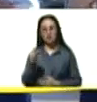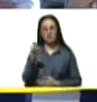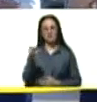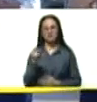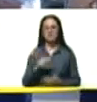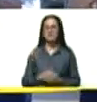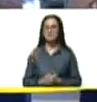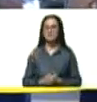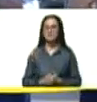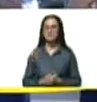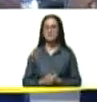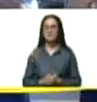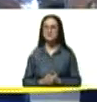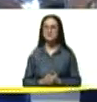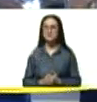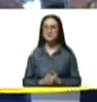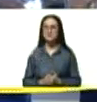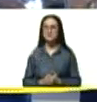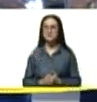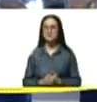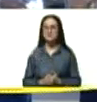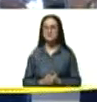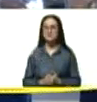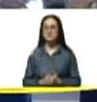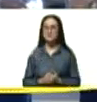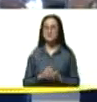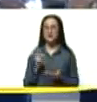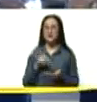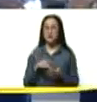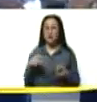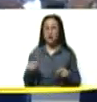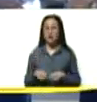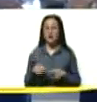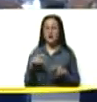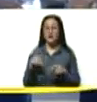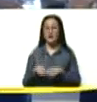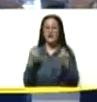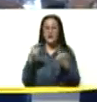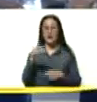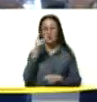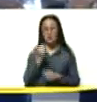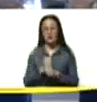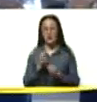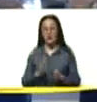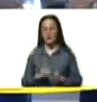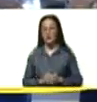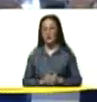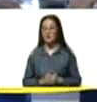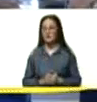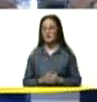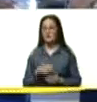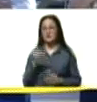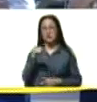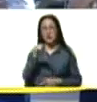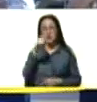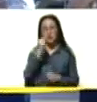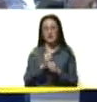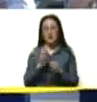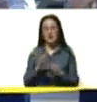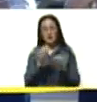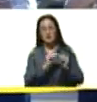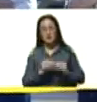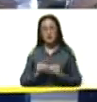Carly, Edison. Han venido a atacar a los trabajadores. Porque son los trabajadores los que mantienen